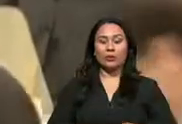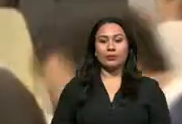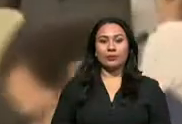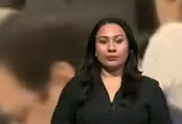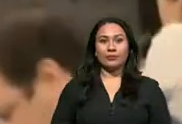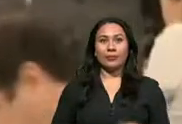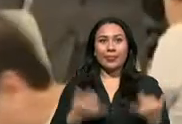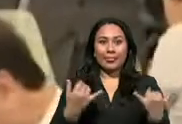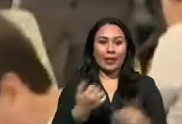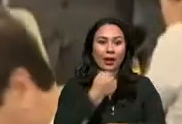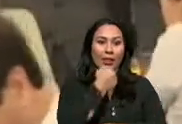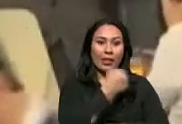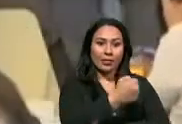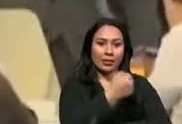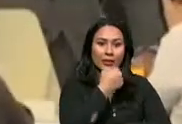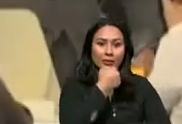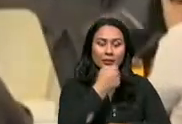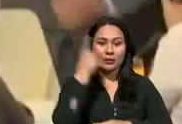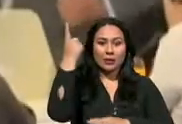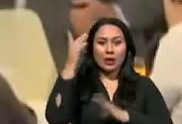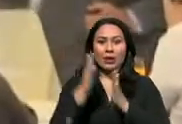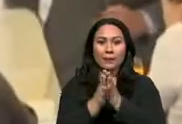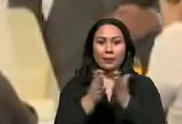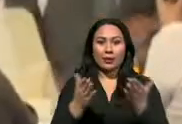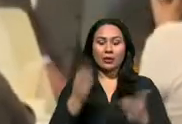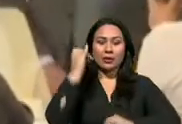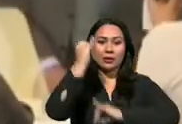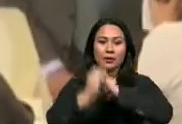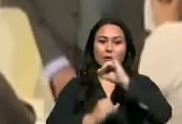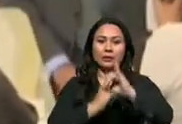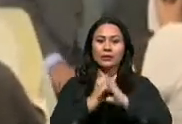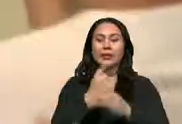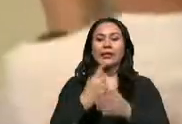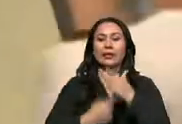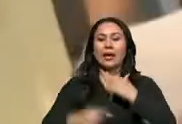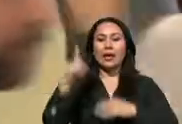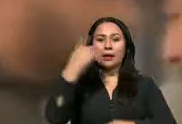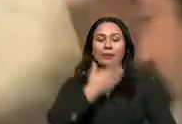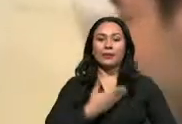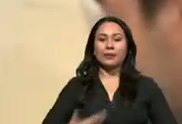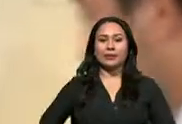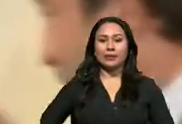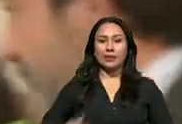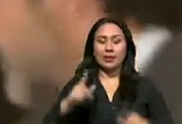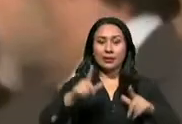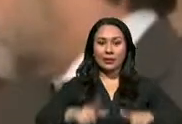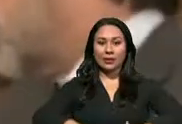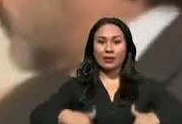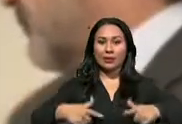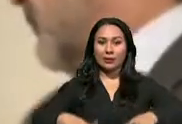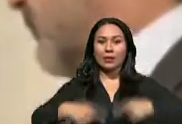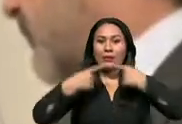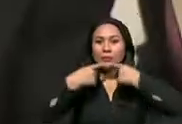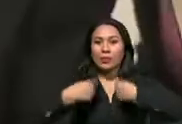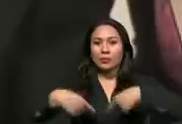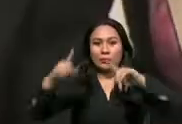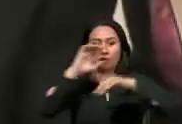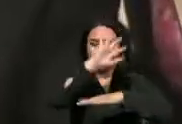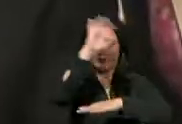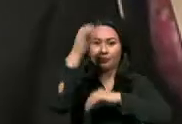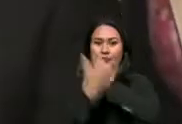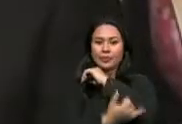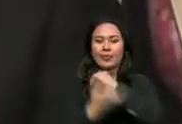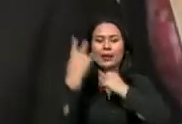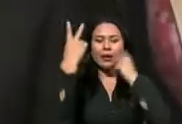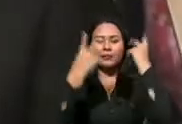Una entrevista realizada en un medio de comunicación internacional que el presidente de la República, Lenín Moreno, en su gira por el exterior, se refirió